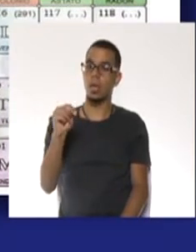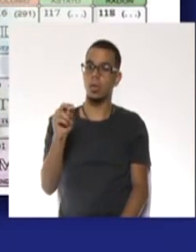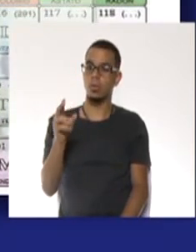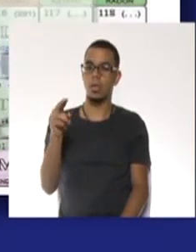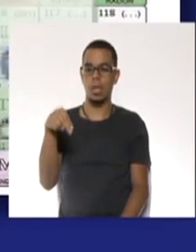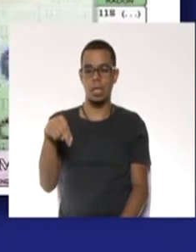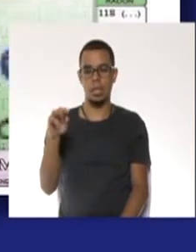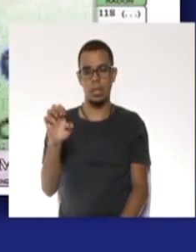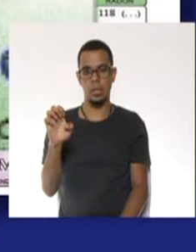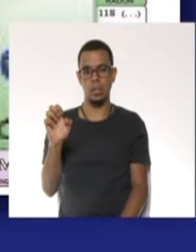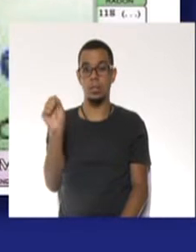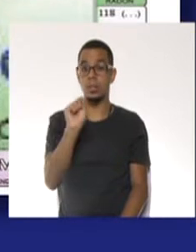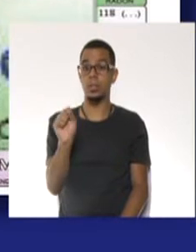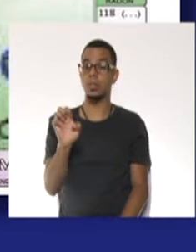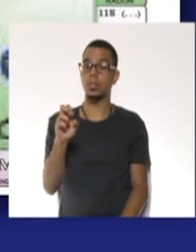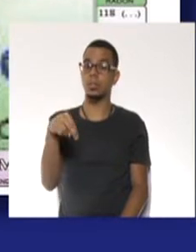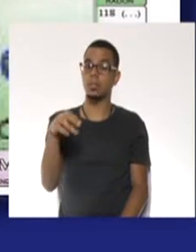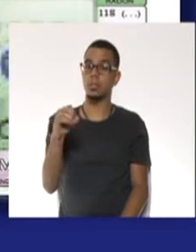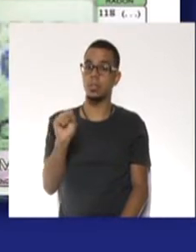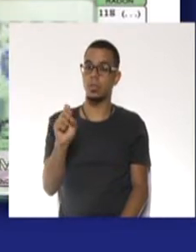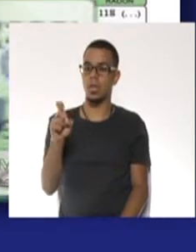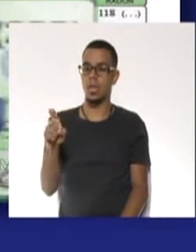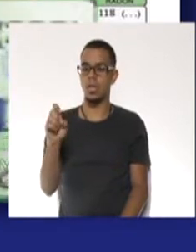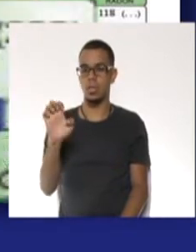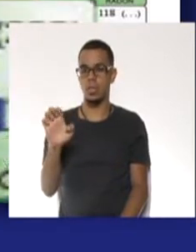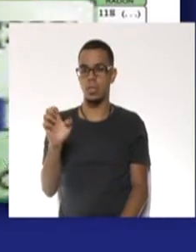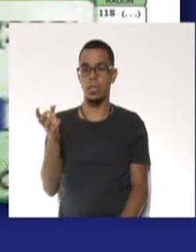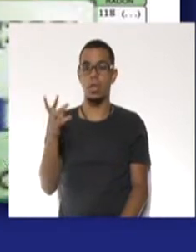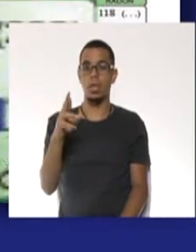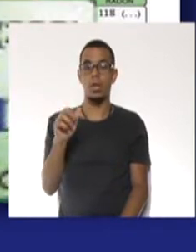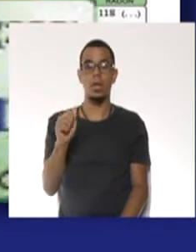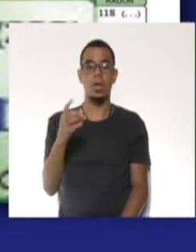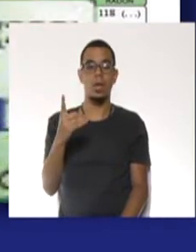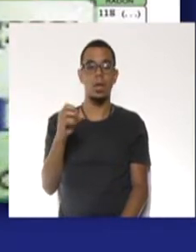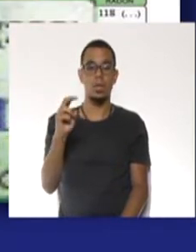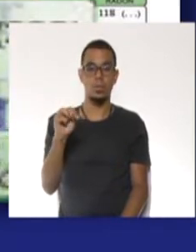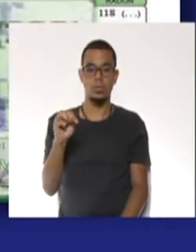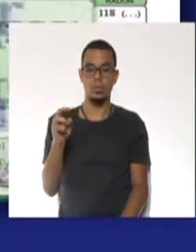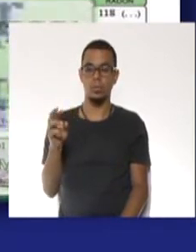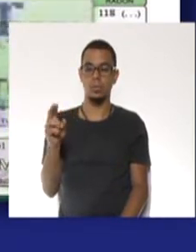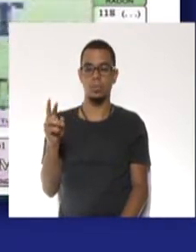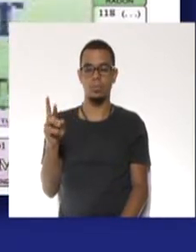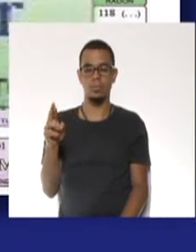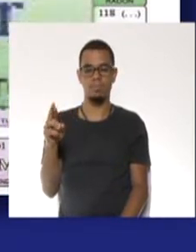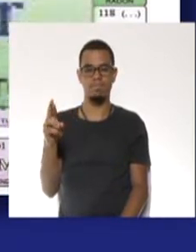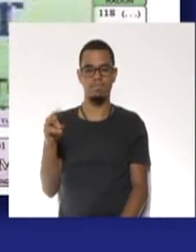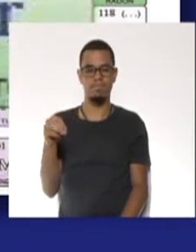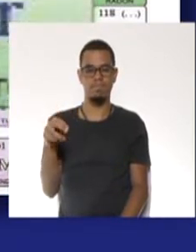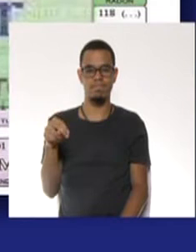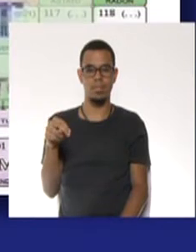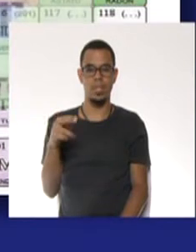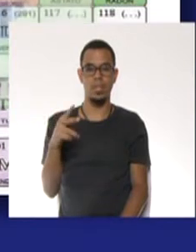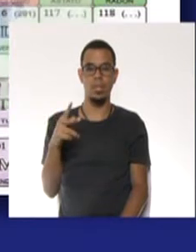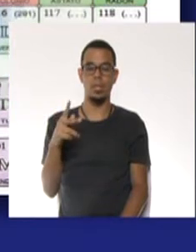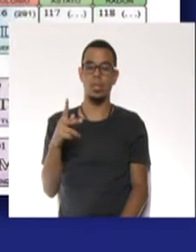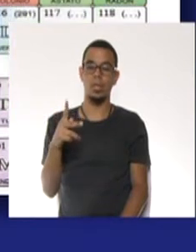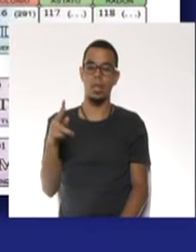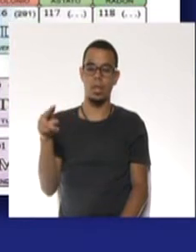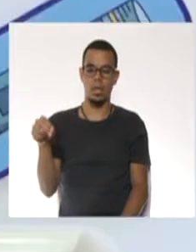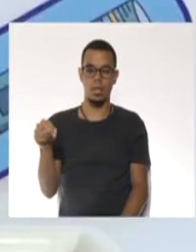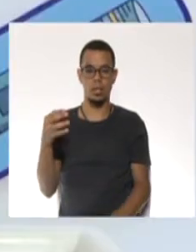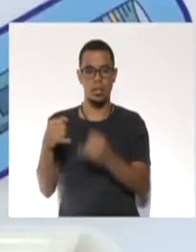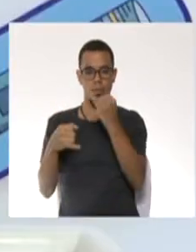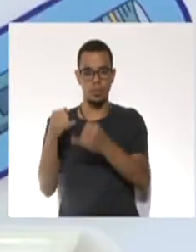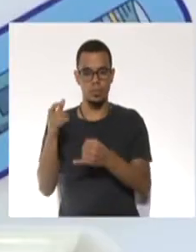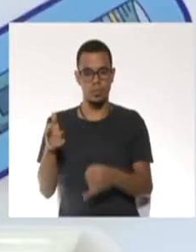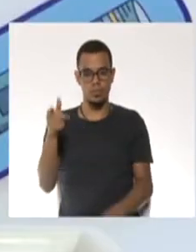Ne, xenón, Xe, radón, Rn, criptón, Kr. Ok,